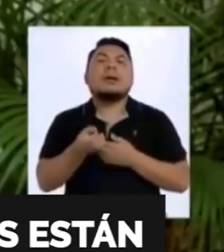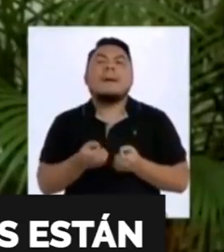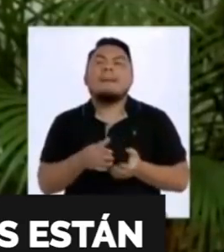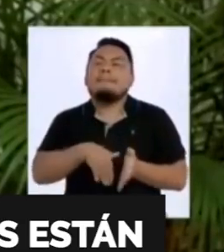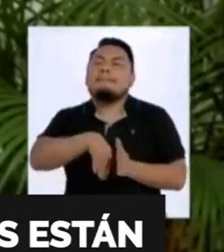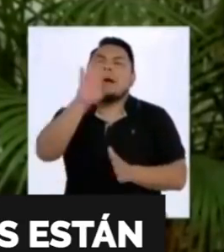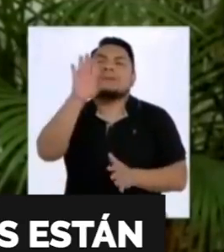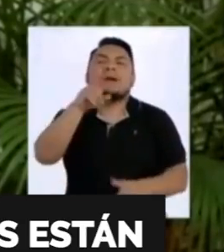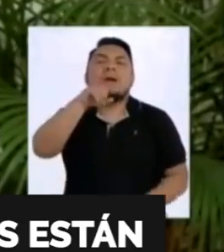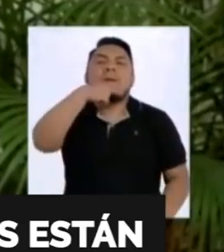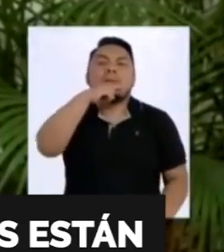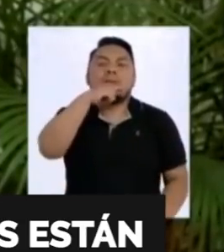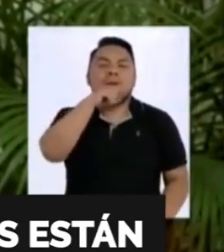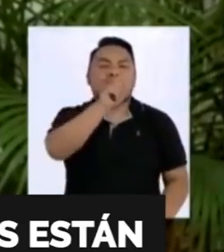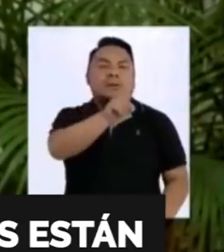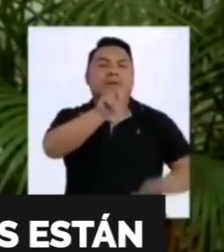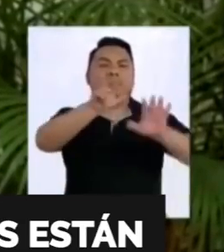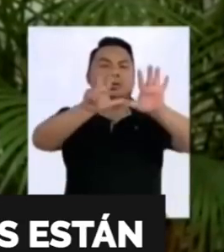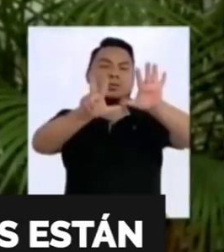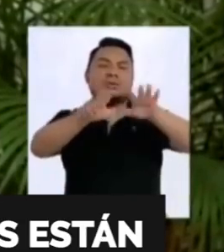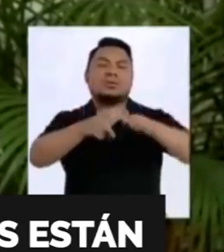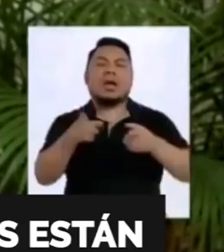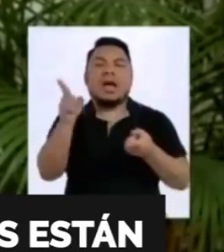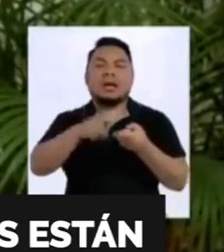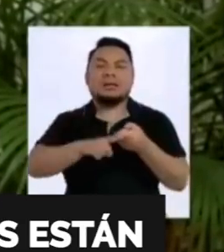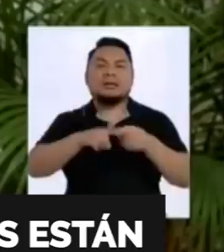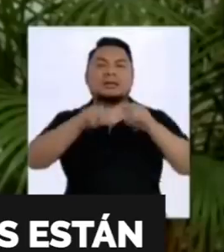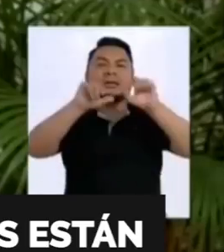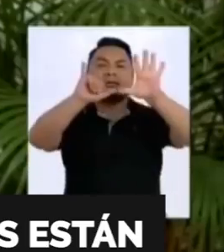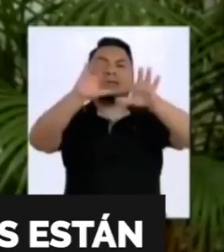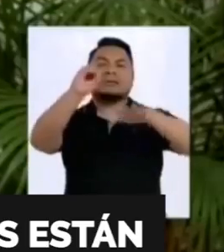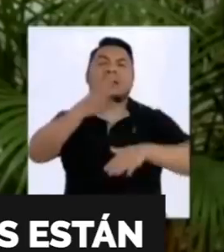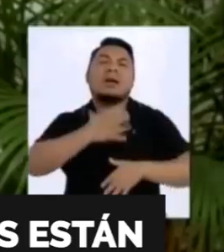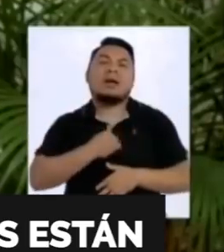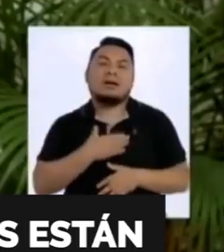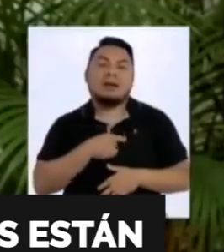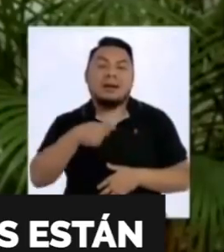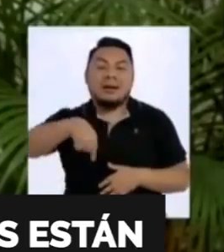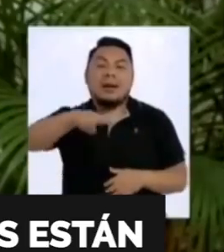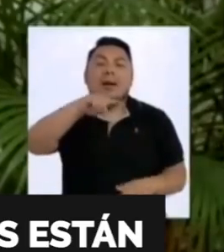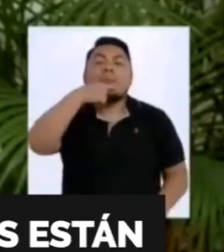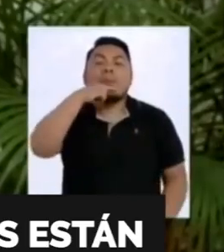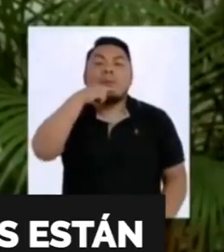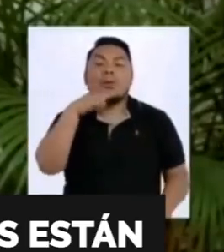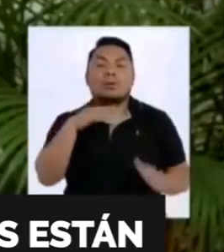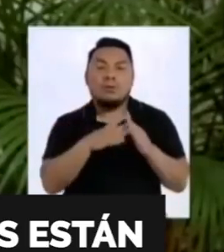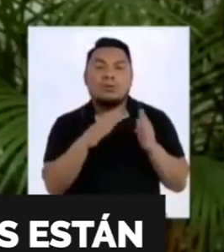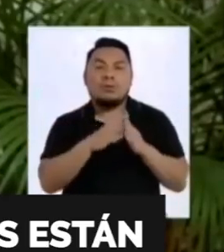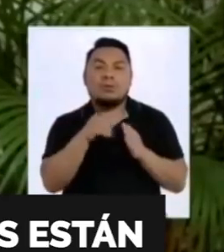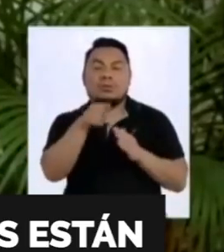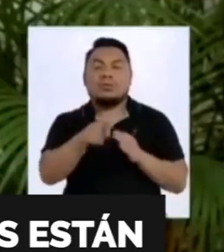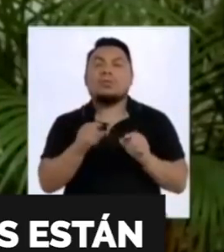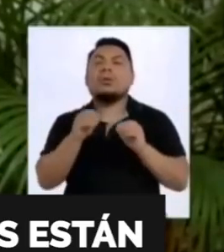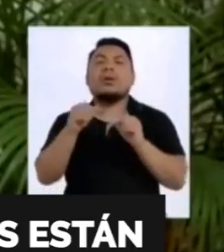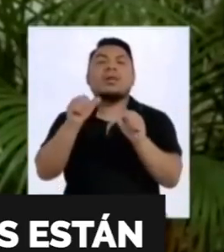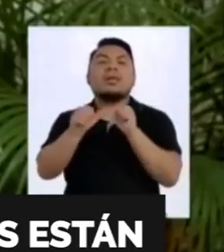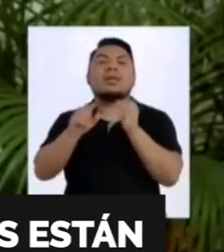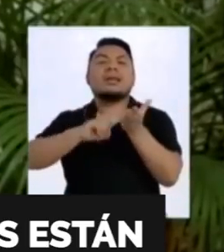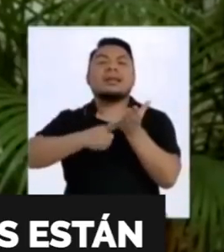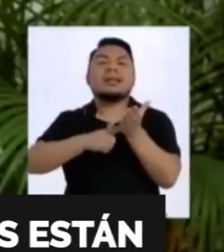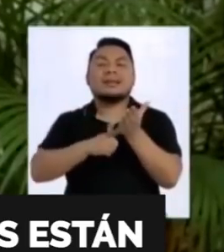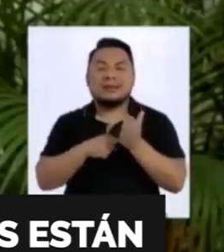son mujeres entre 18 y 60 años. Entonces, son las mujeres de los hogares las que tienen que poner su DNI